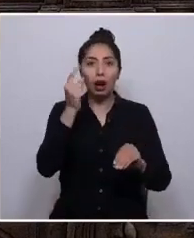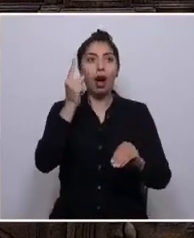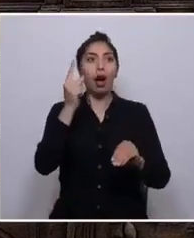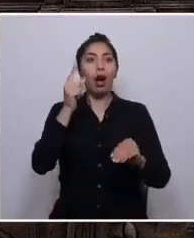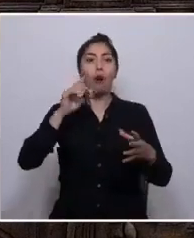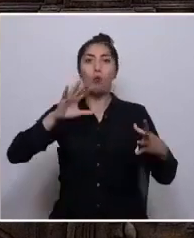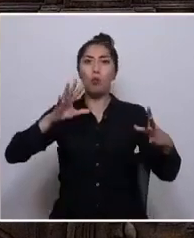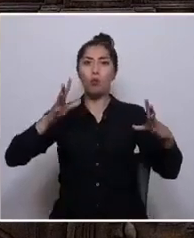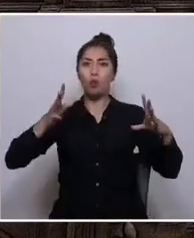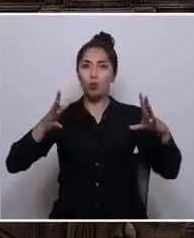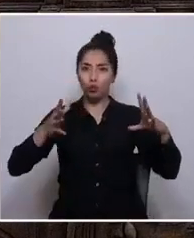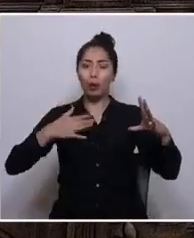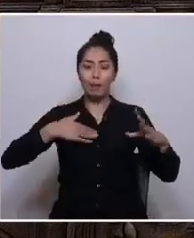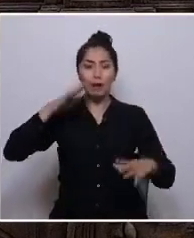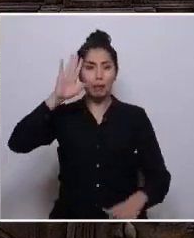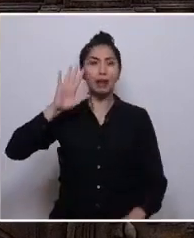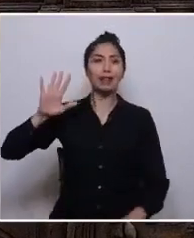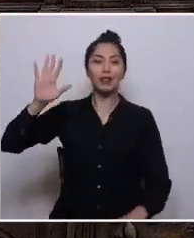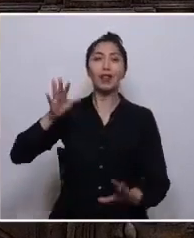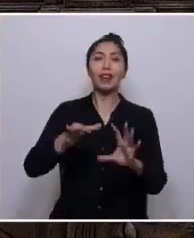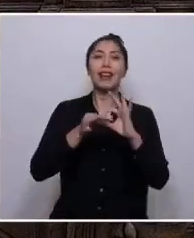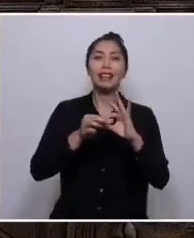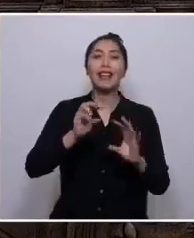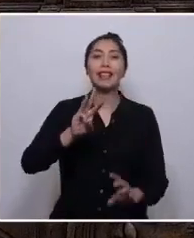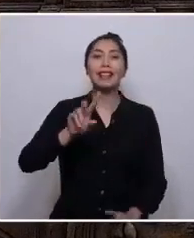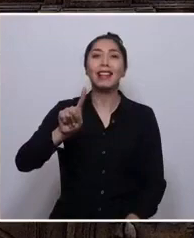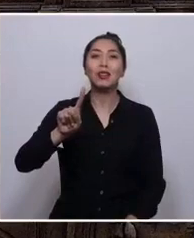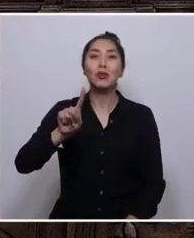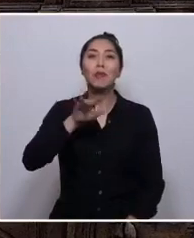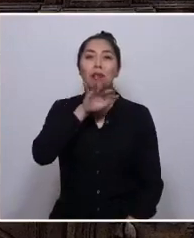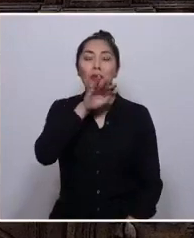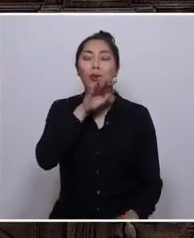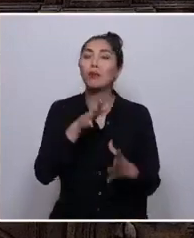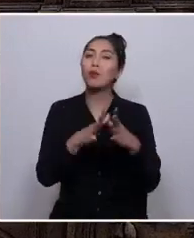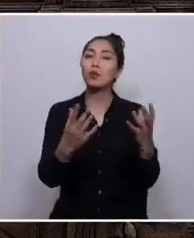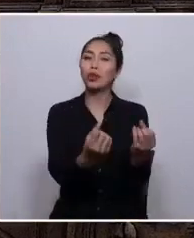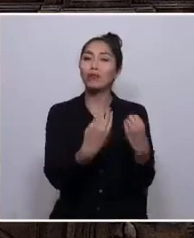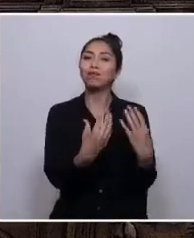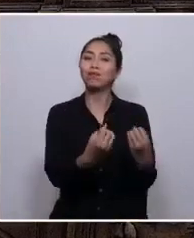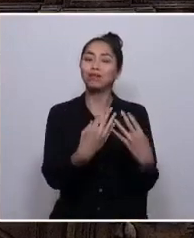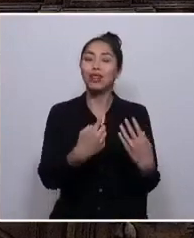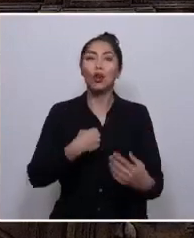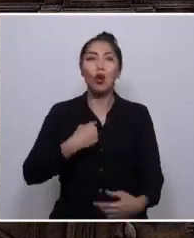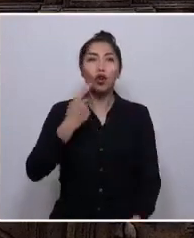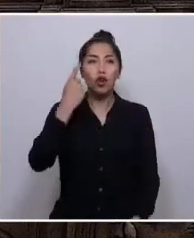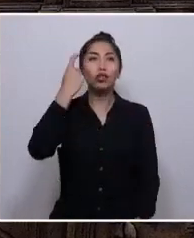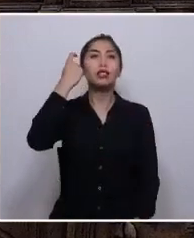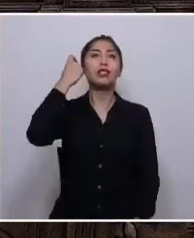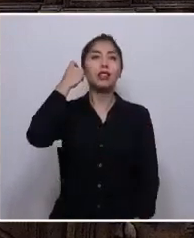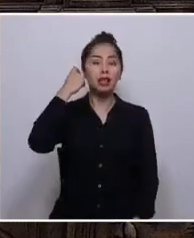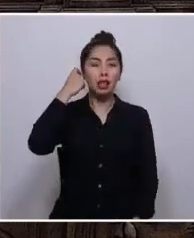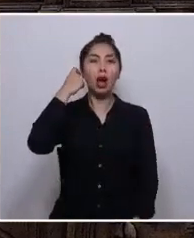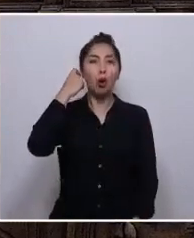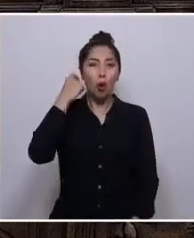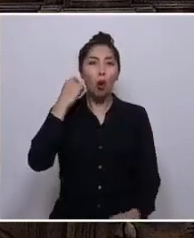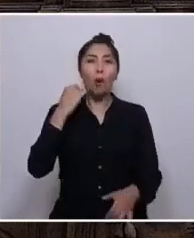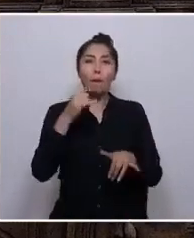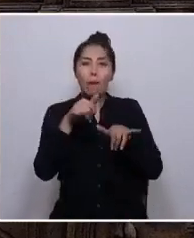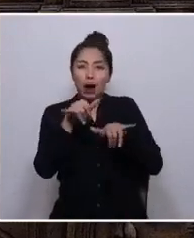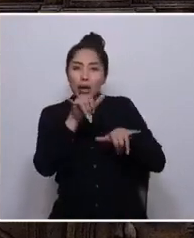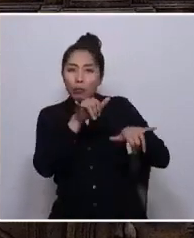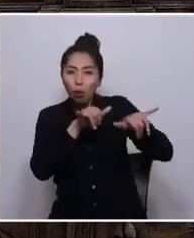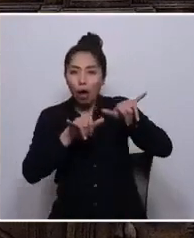gracias 31 minutos por tanto y tome conciencia de la manipulación constante de la que somos